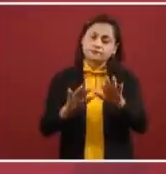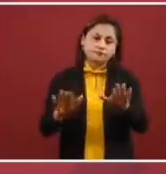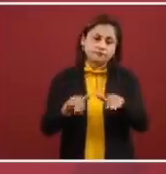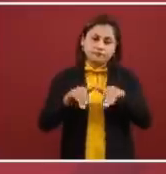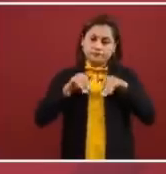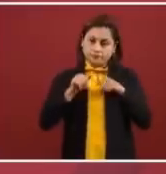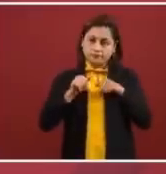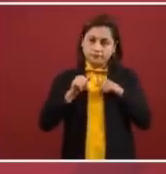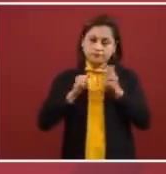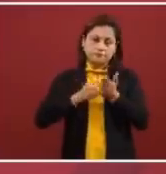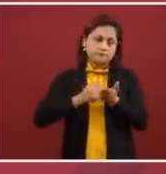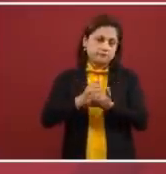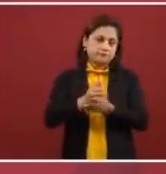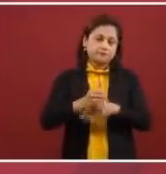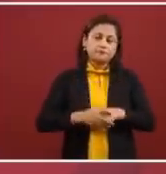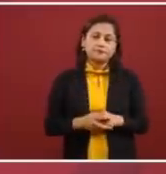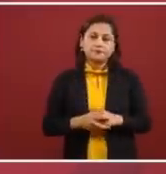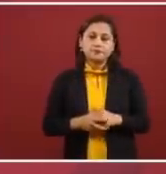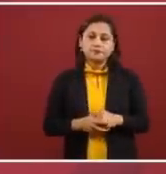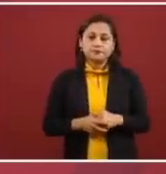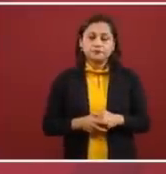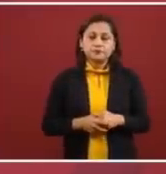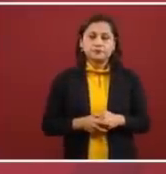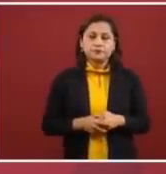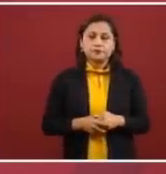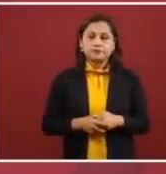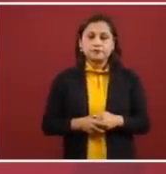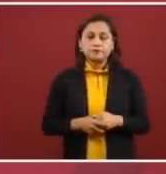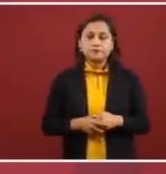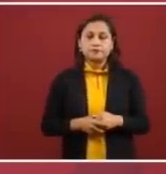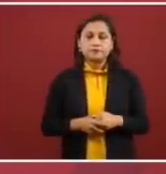qué sí siguiera